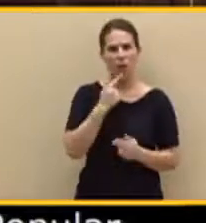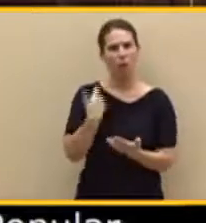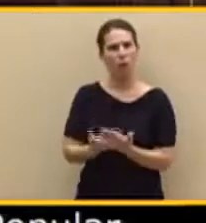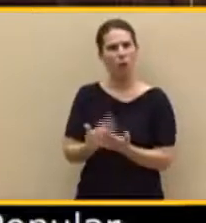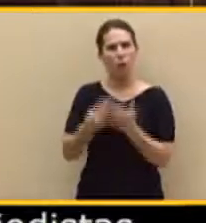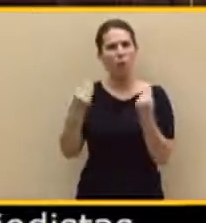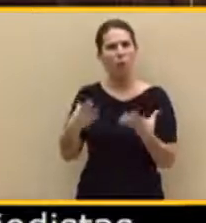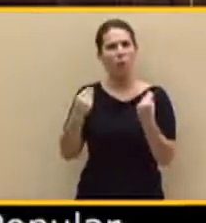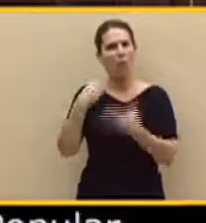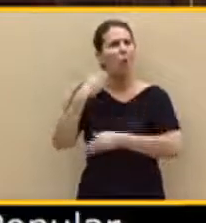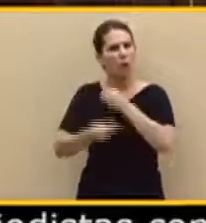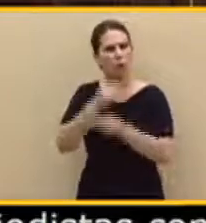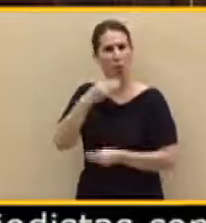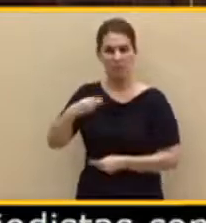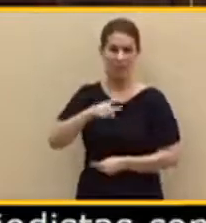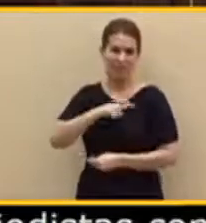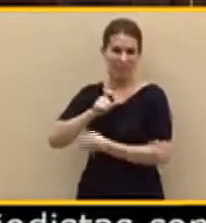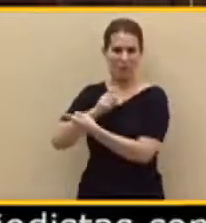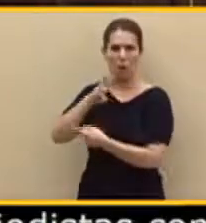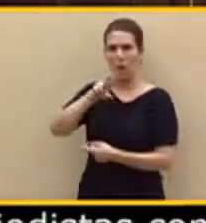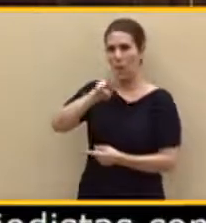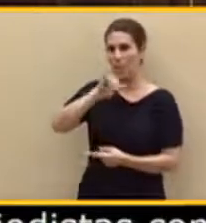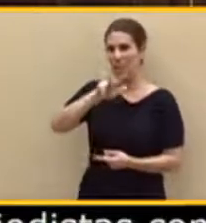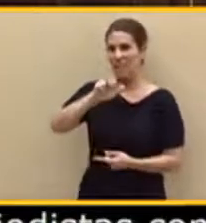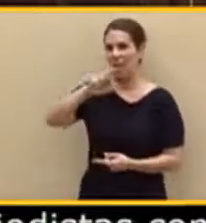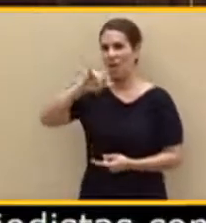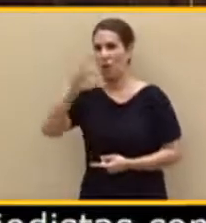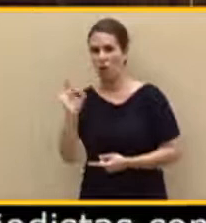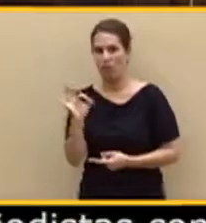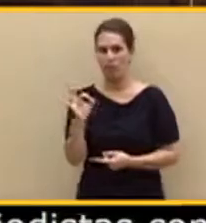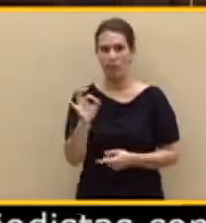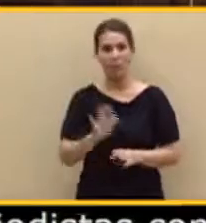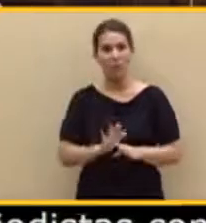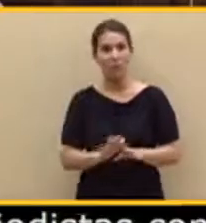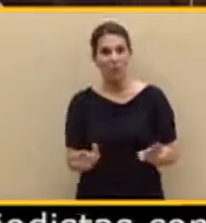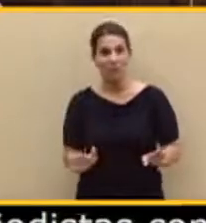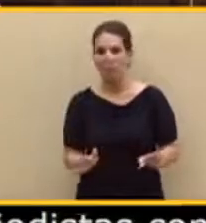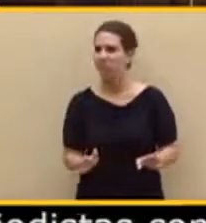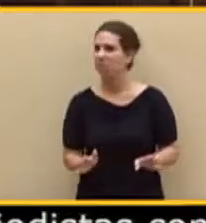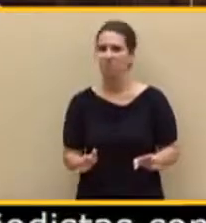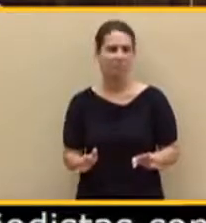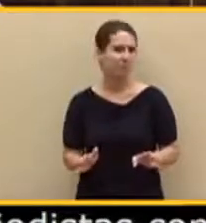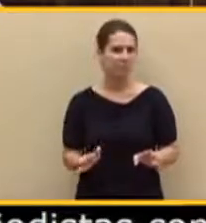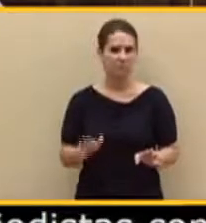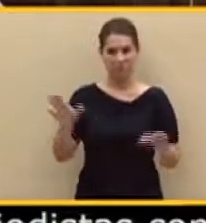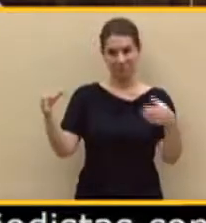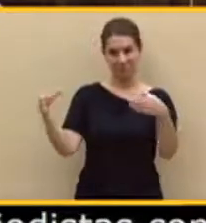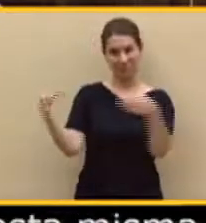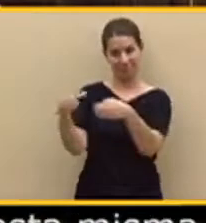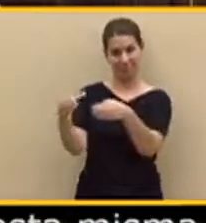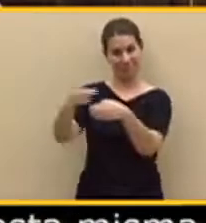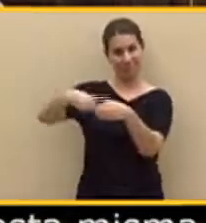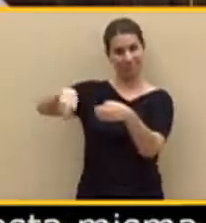La historia, señorías, no se detiene aquí. Esta misma brigada política podría haber